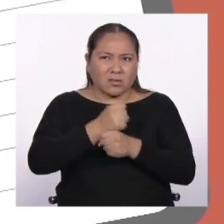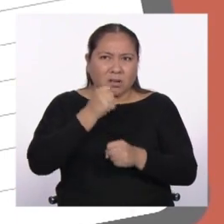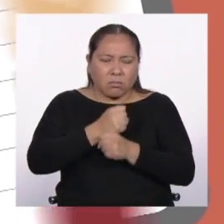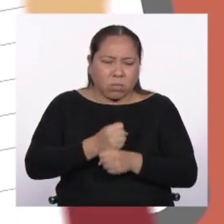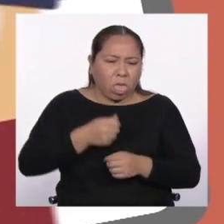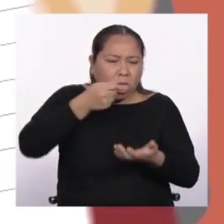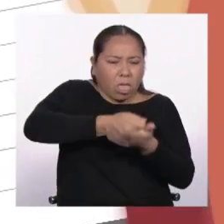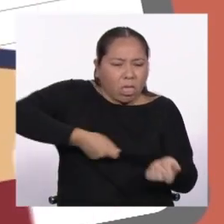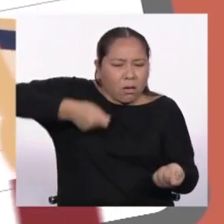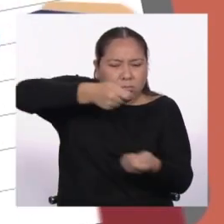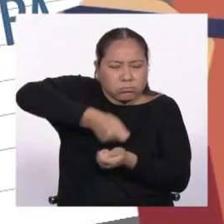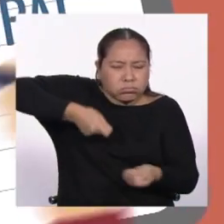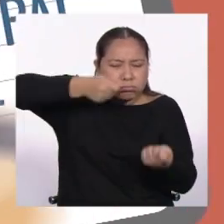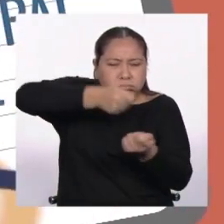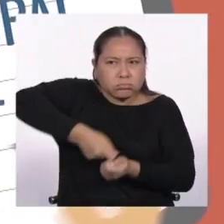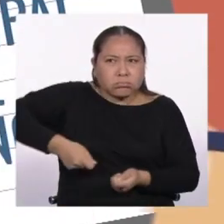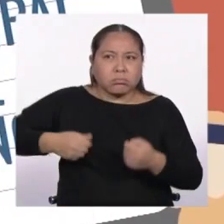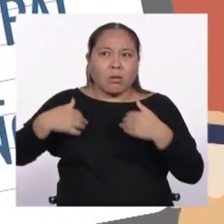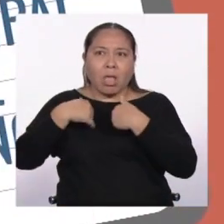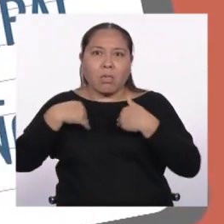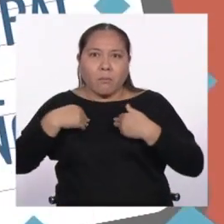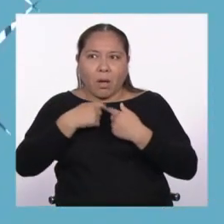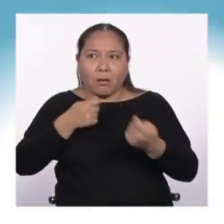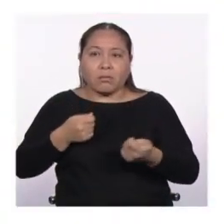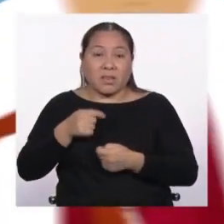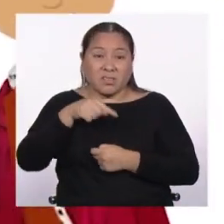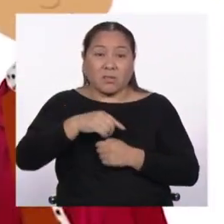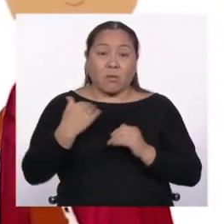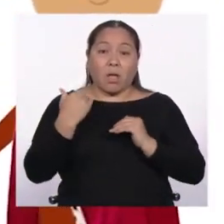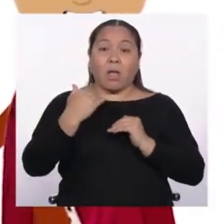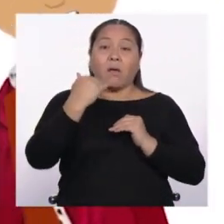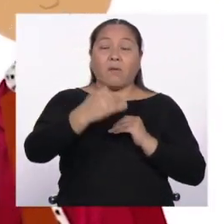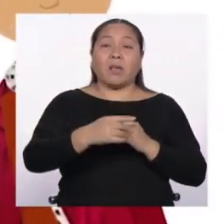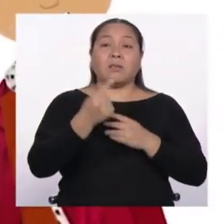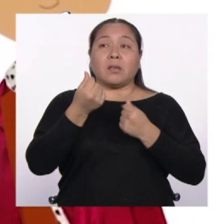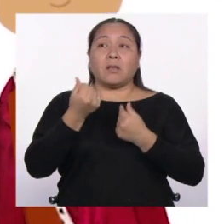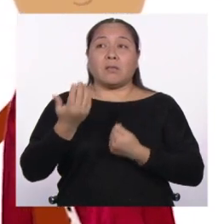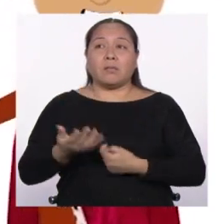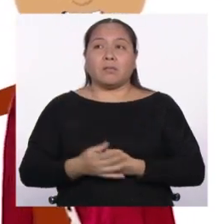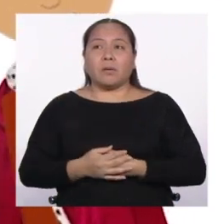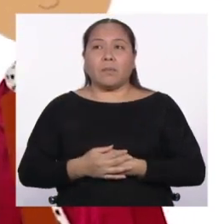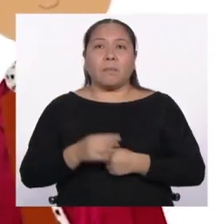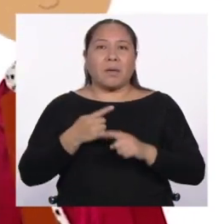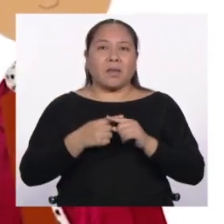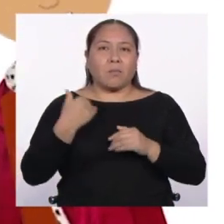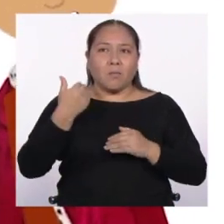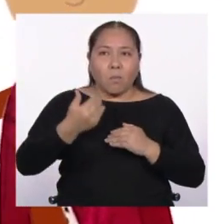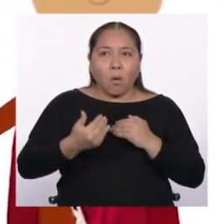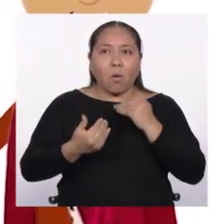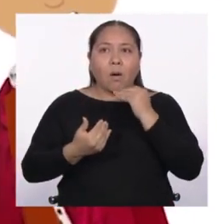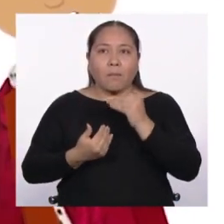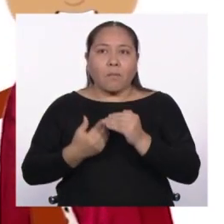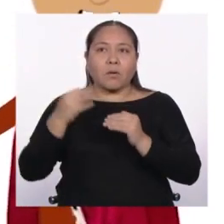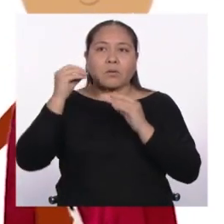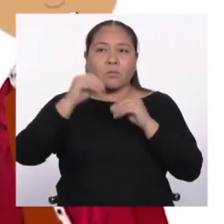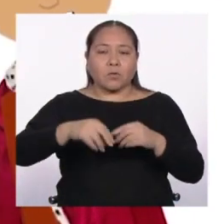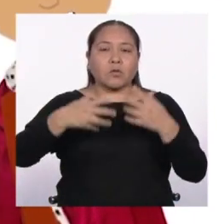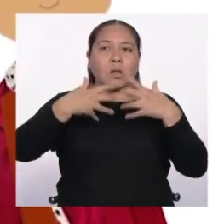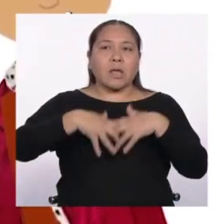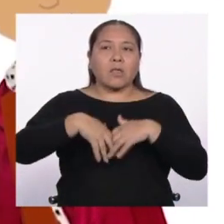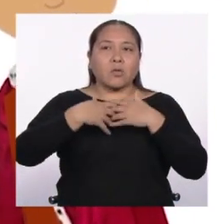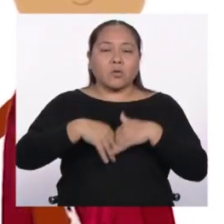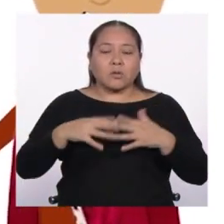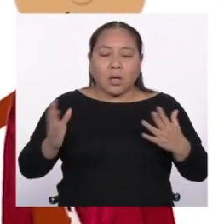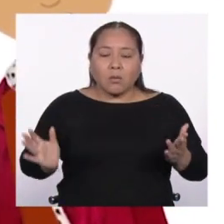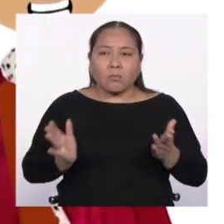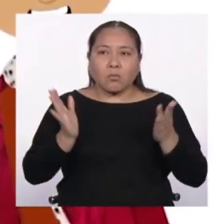agricultura y ganadería fue la base principal de la economía. Pero eso no fue todo, porque poco a poco se desarrolló también la industria,